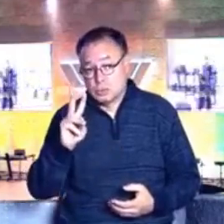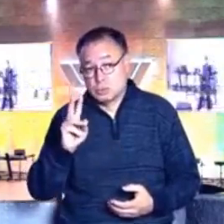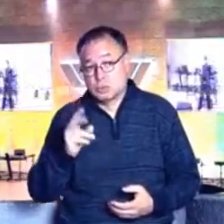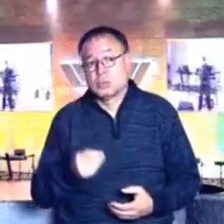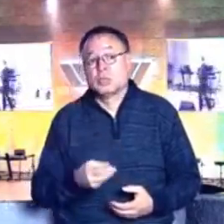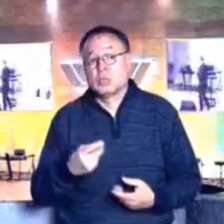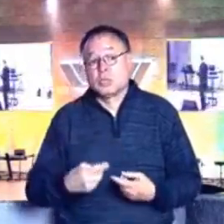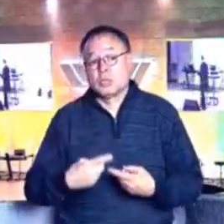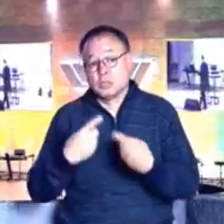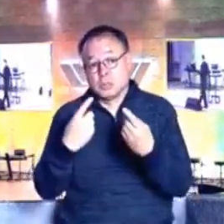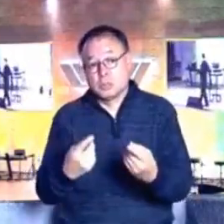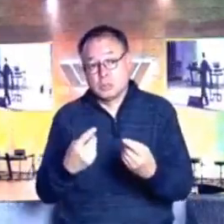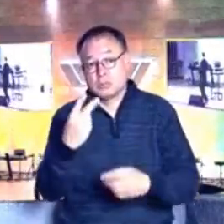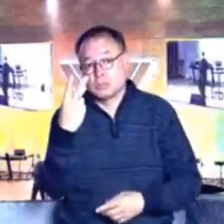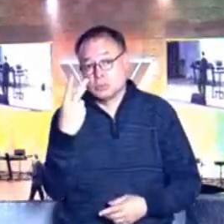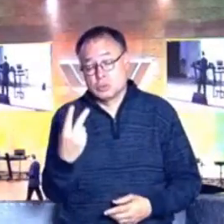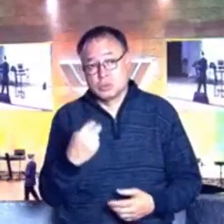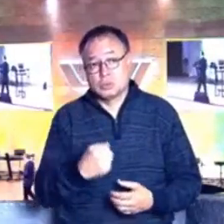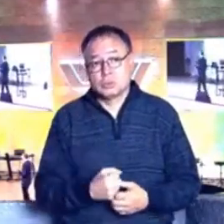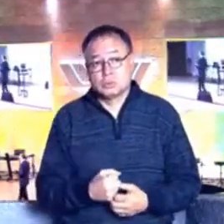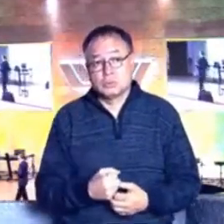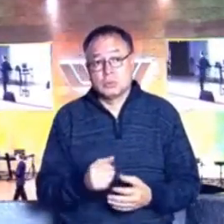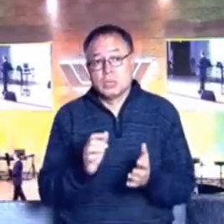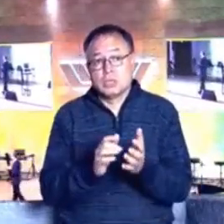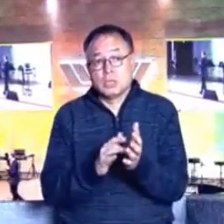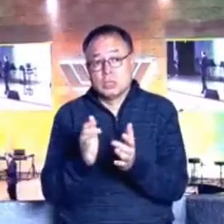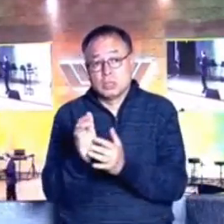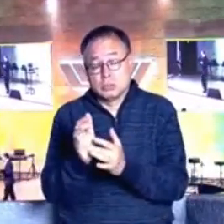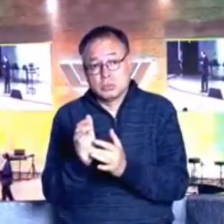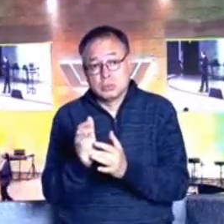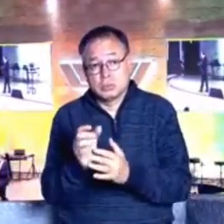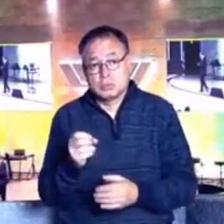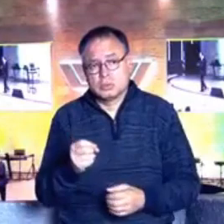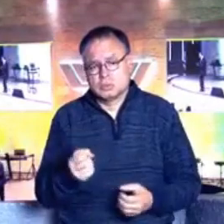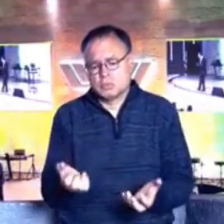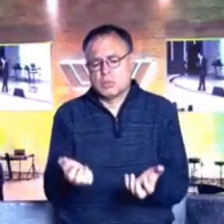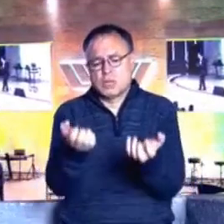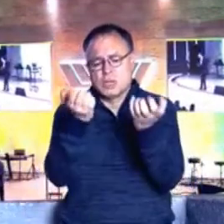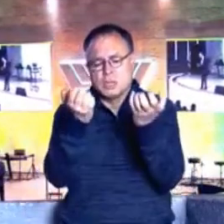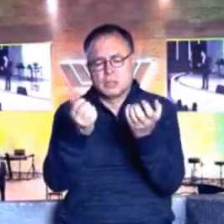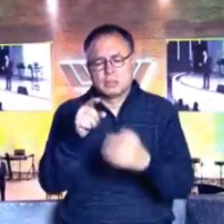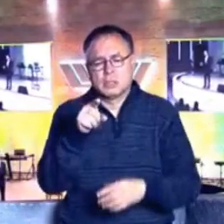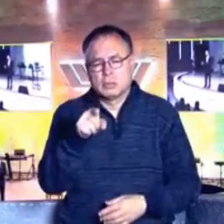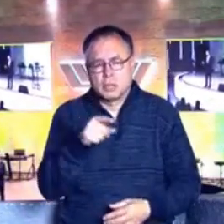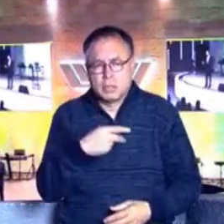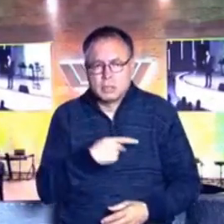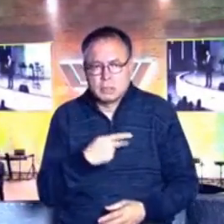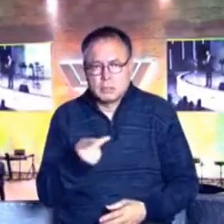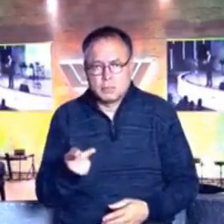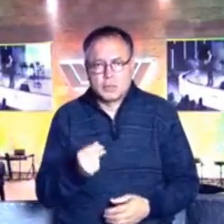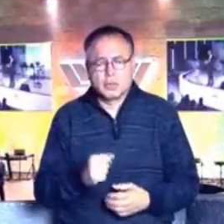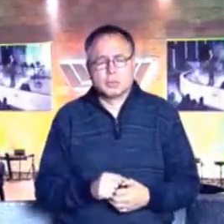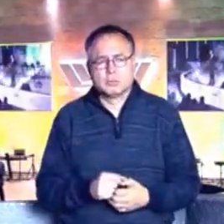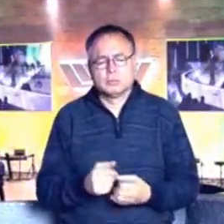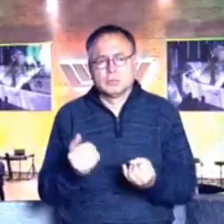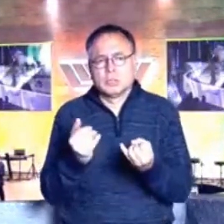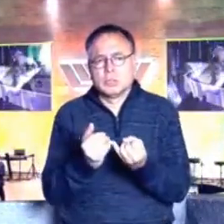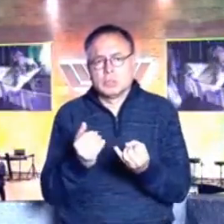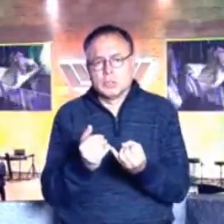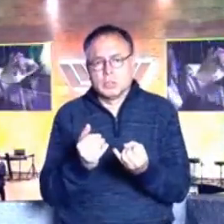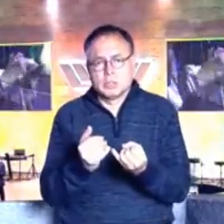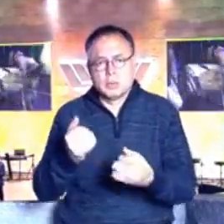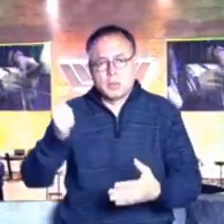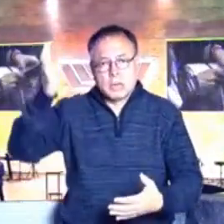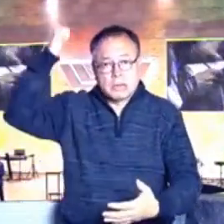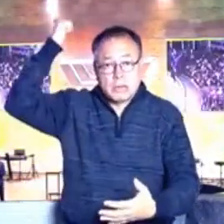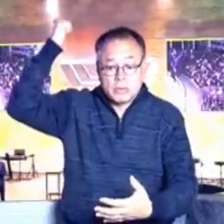exaltó así como les decía al principio seguramente mientras Abraham Estaba preparando Isaac para ofrecerlo en sacrificio Jesús